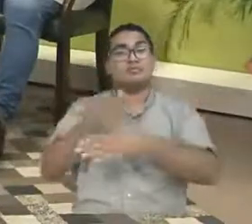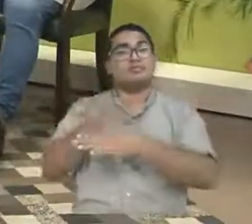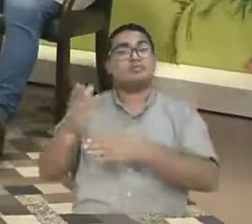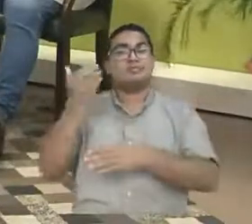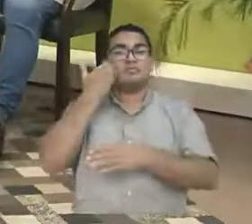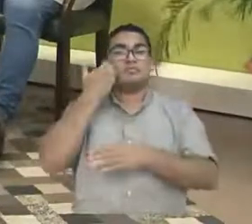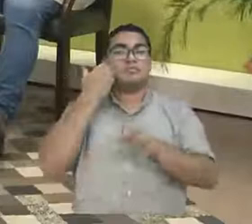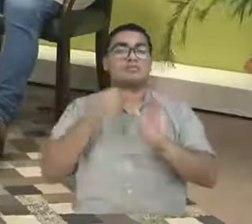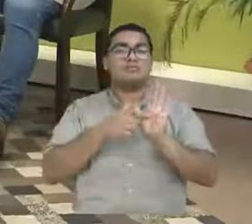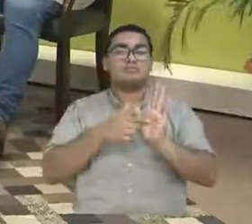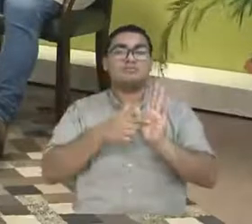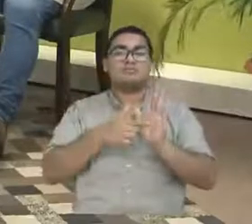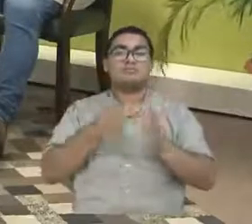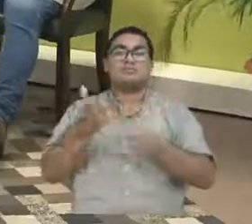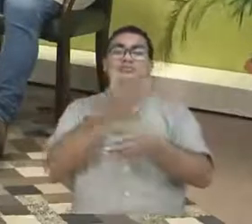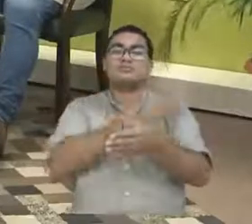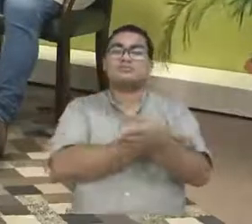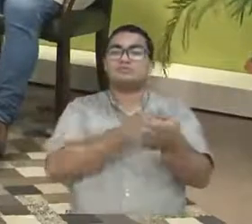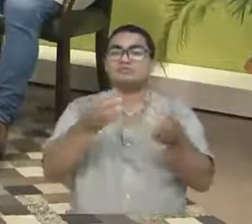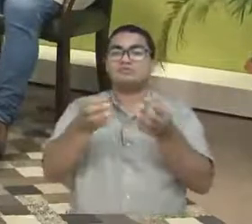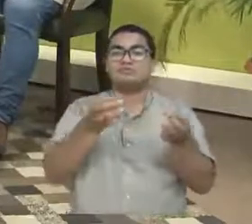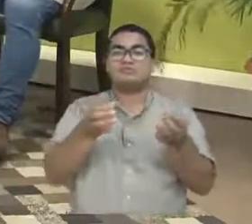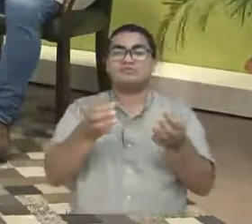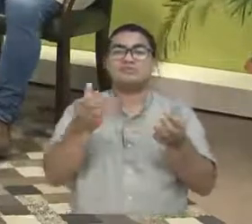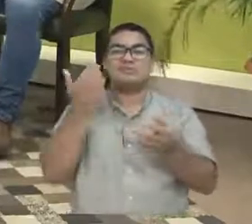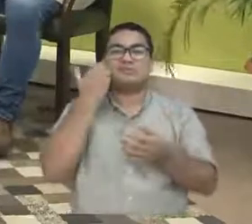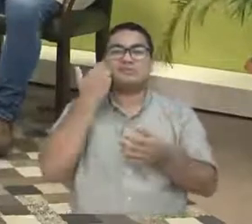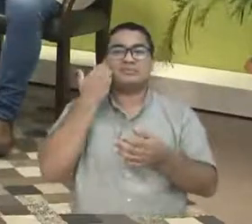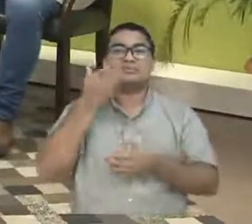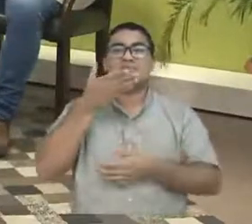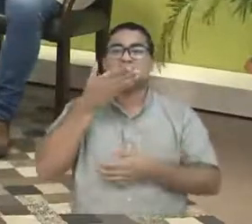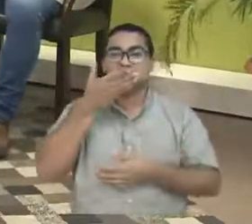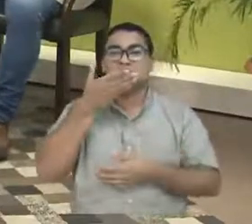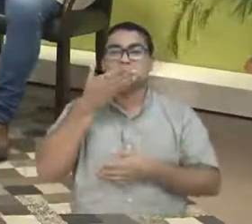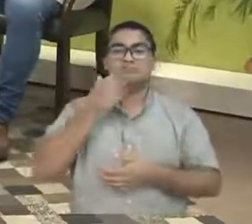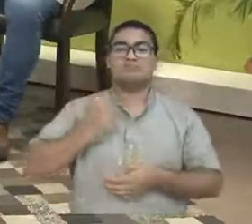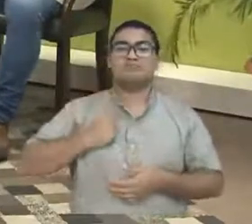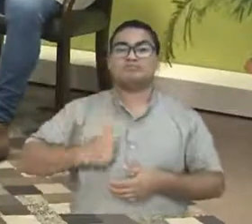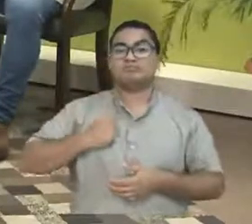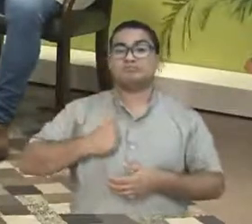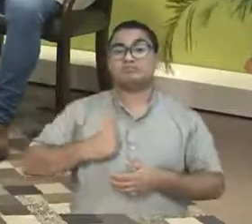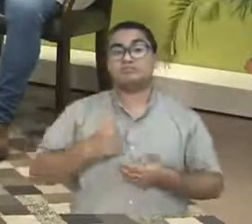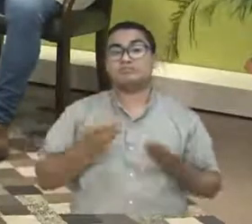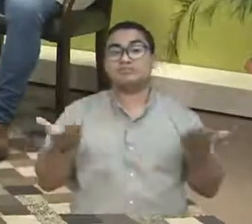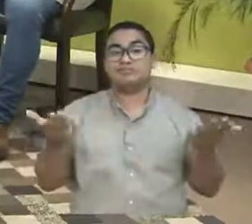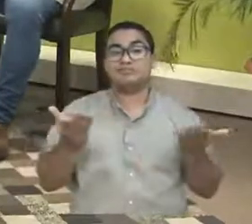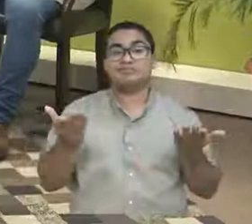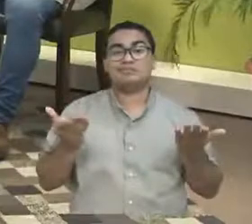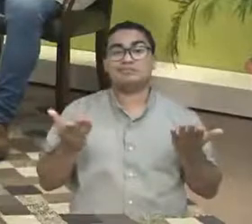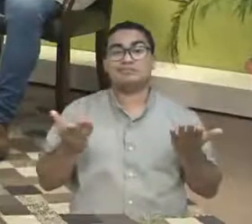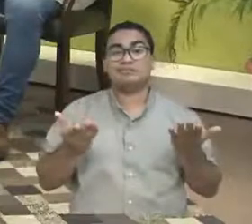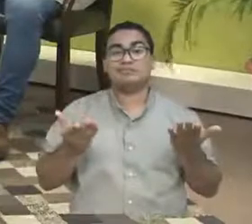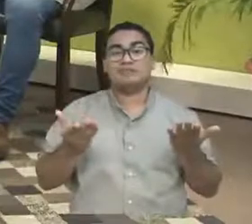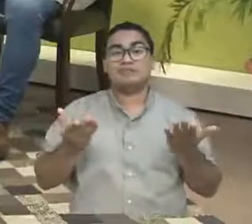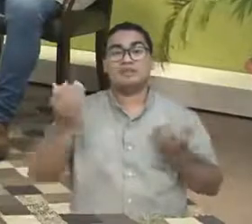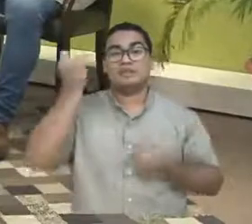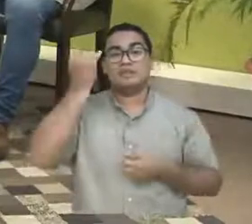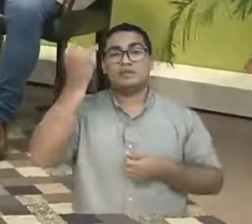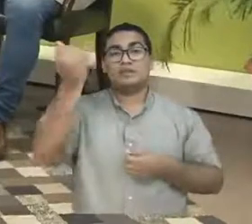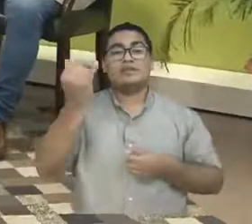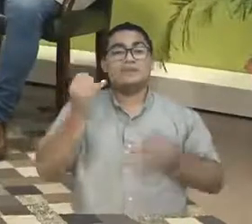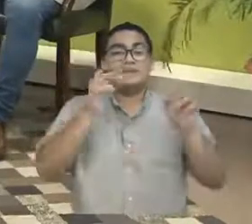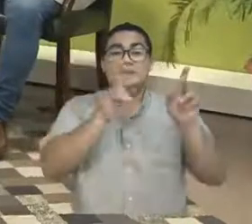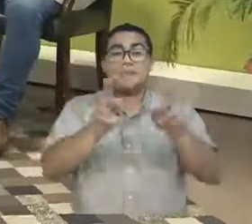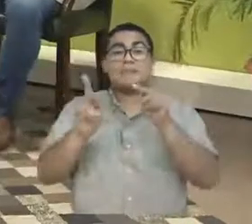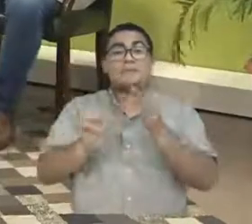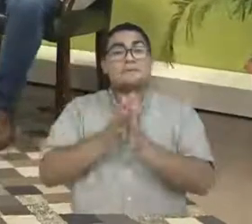yo, las infecciones, las enfermedades respiratorias, las diarreas? ¿Cuánto sería lo ideal que uno se tiene que